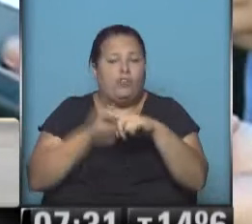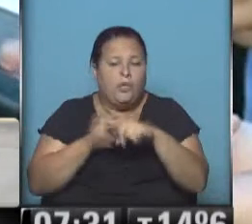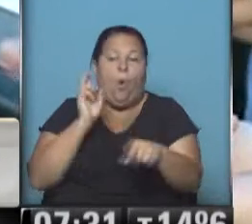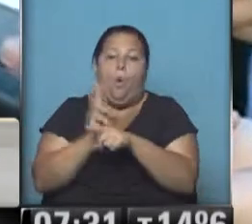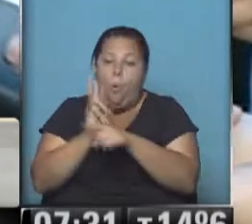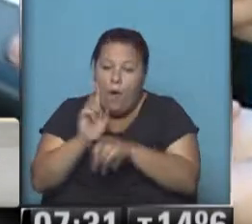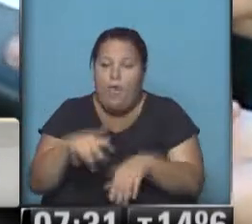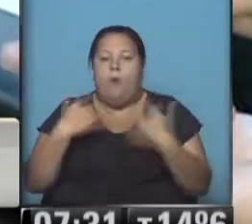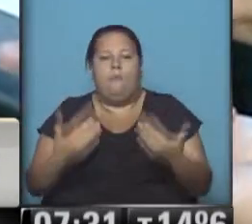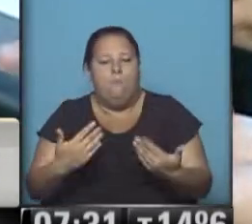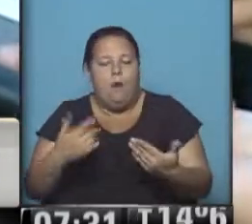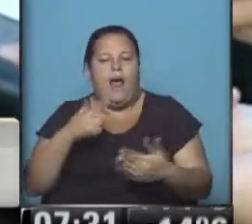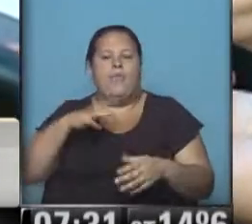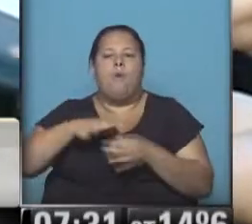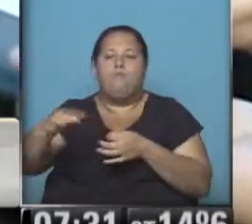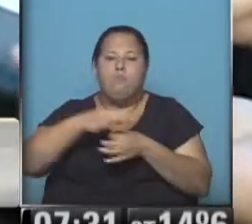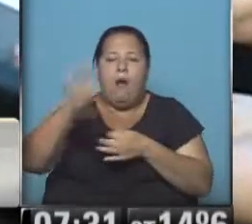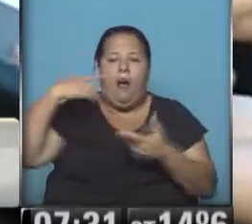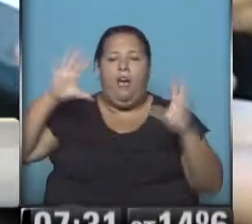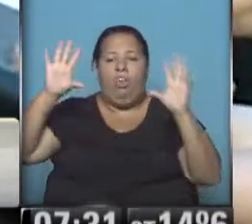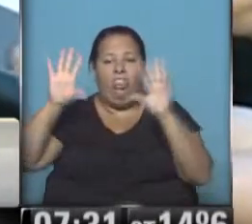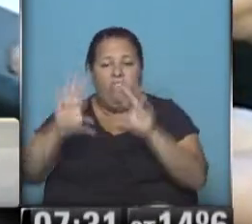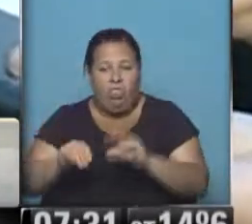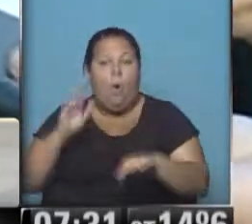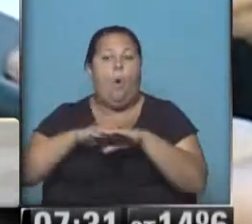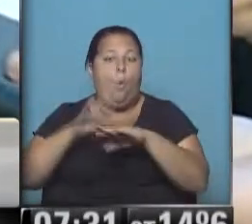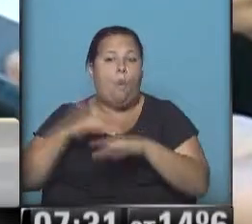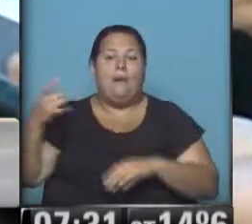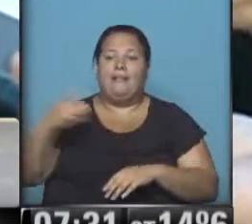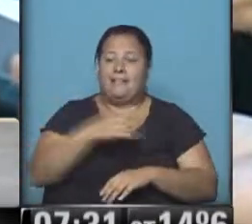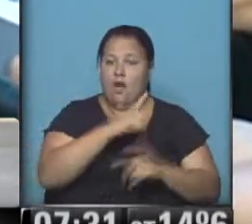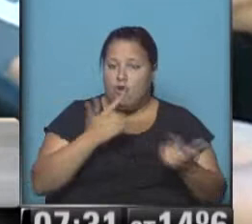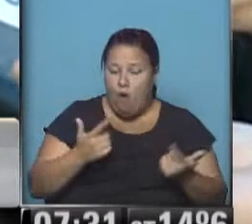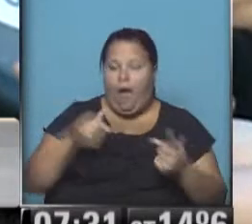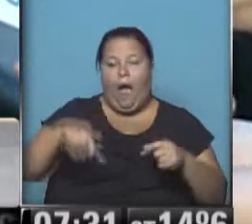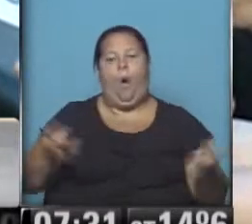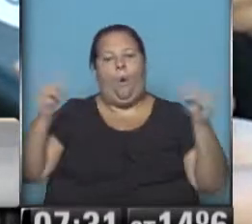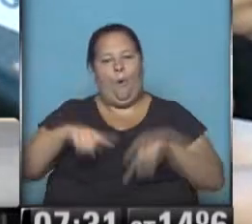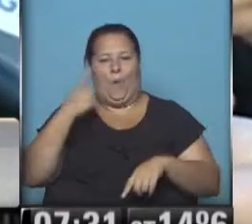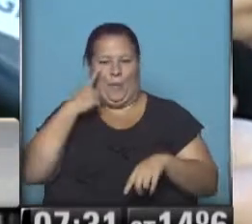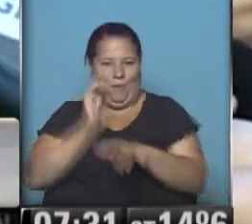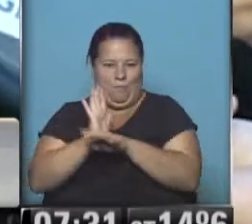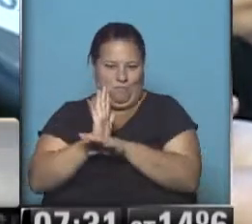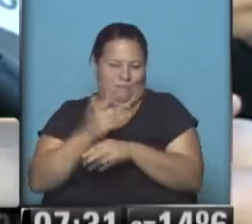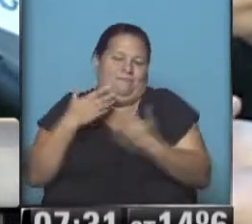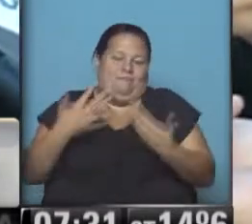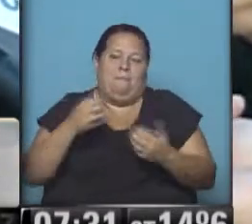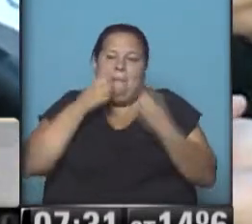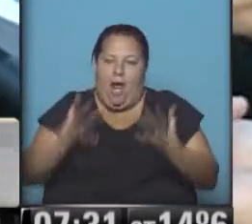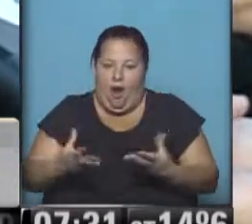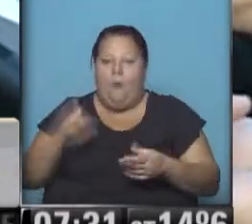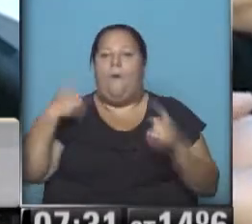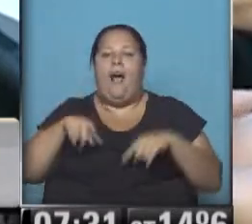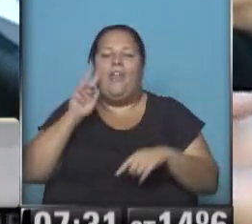ese va a permitir que muchos pueblos que se fueron apagando por la inexistencia del tren vuelvan a tener algún brillo